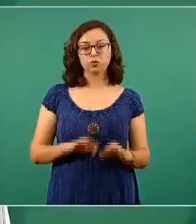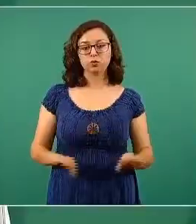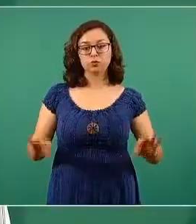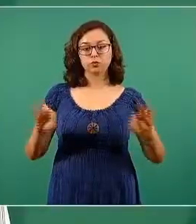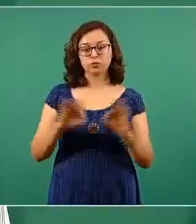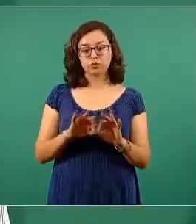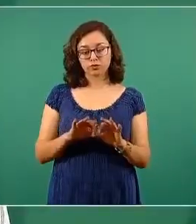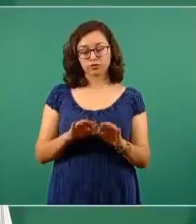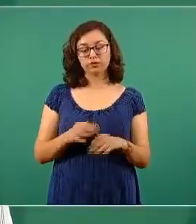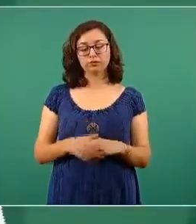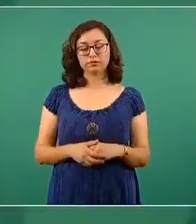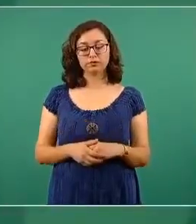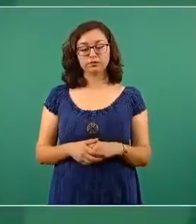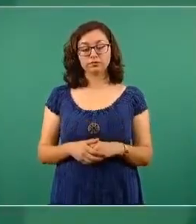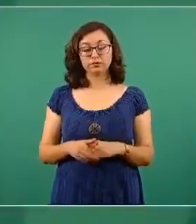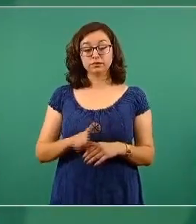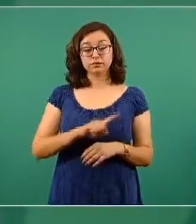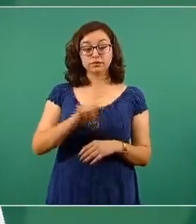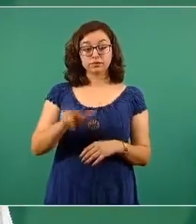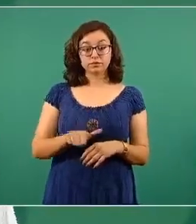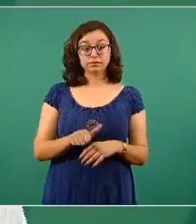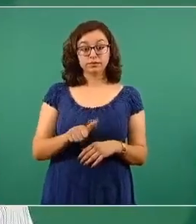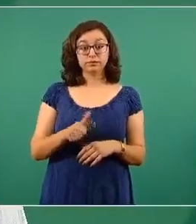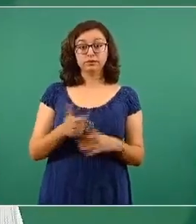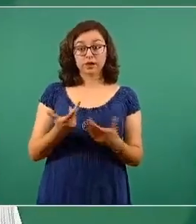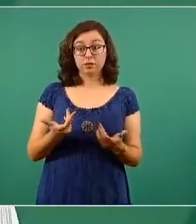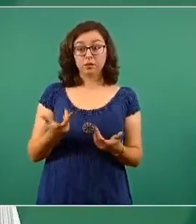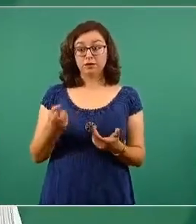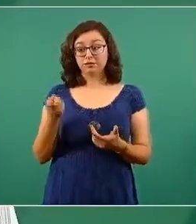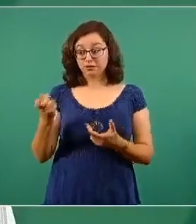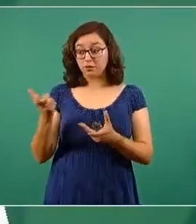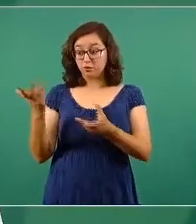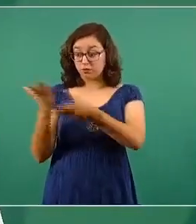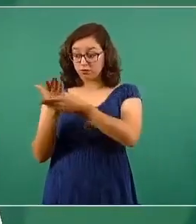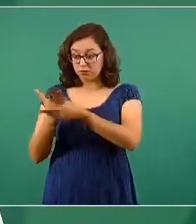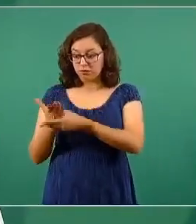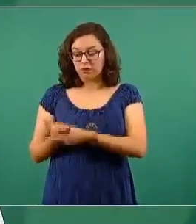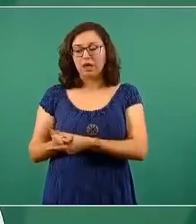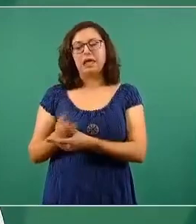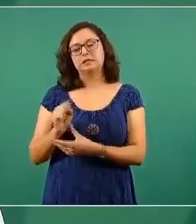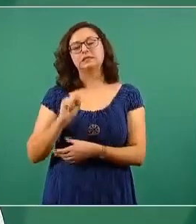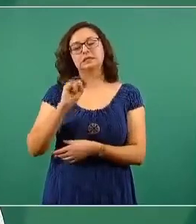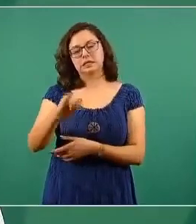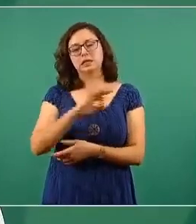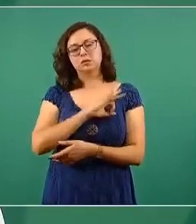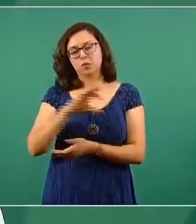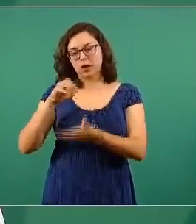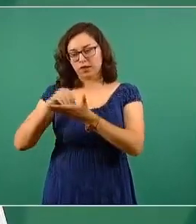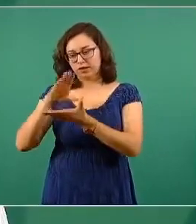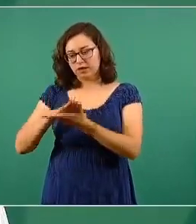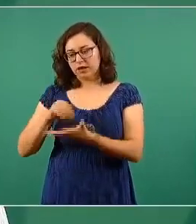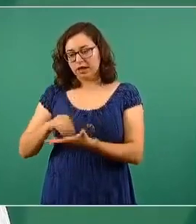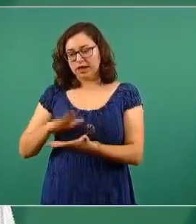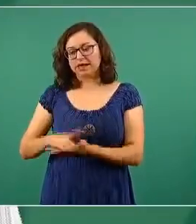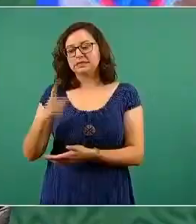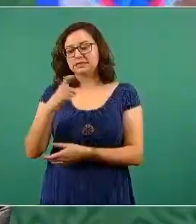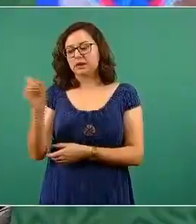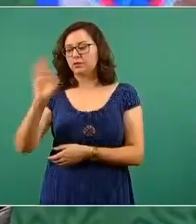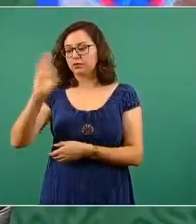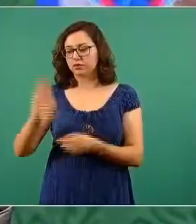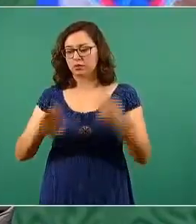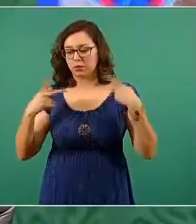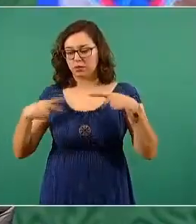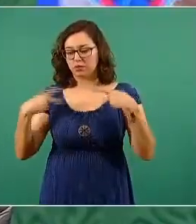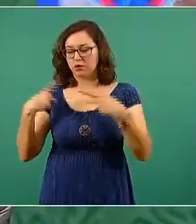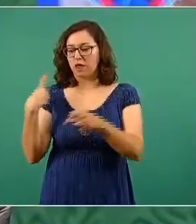Y es a través del mismo que finalmente, entonces sí podemos tener lo más cercano al 100% de la estadística. Sin embargo,